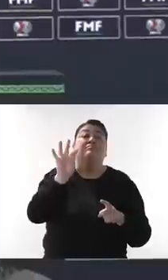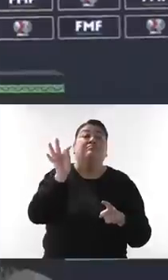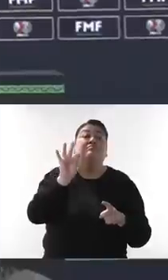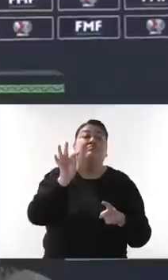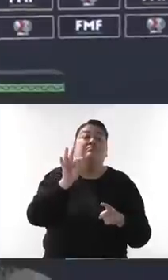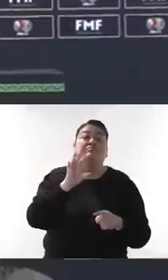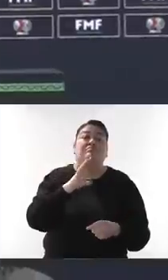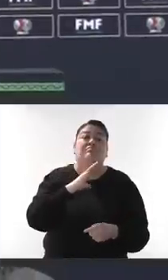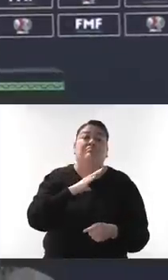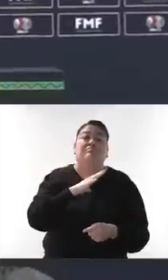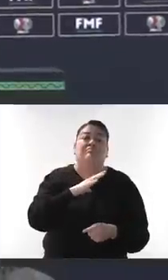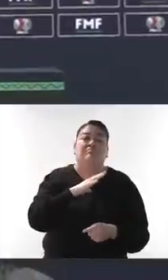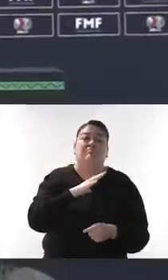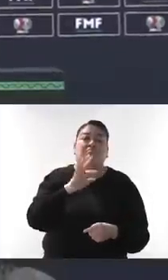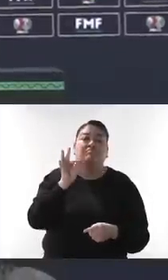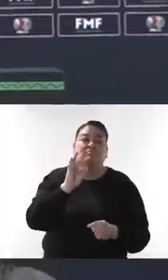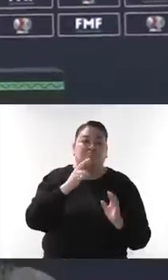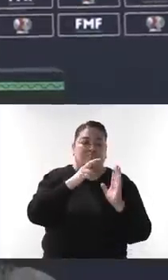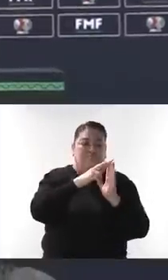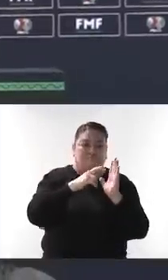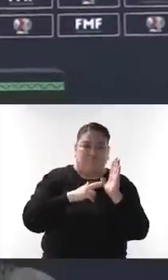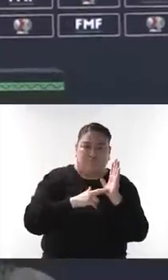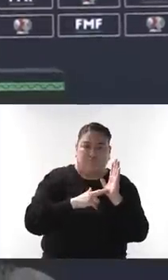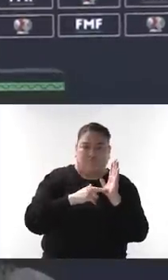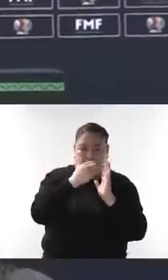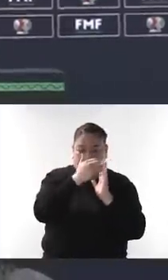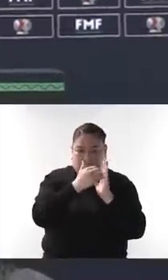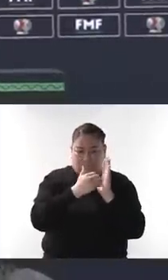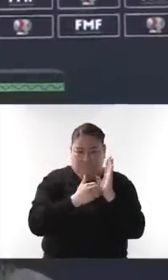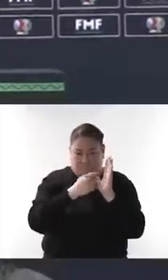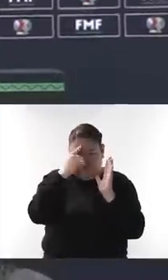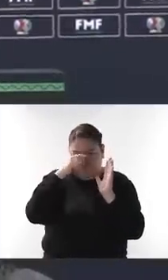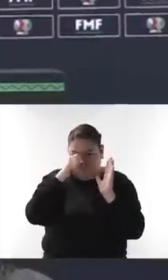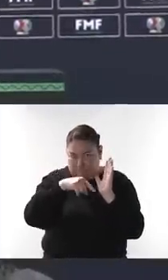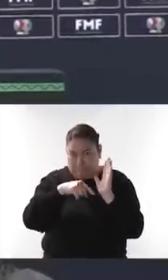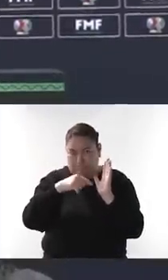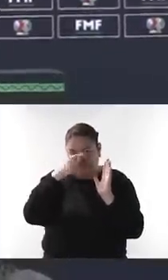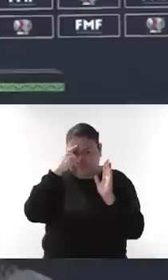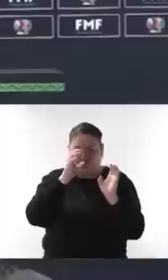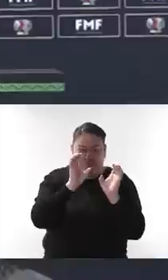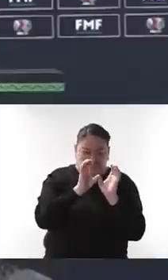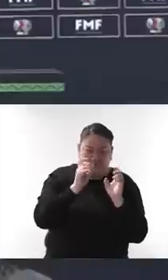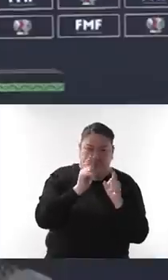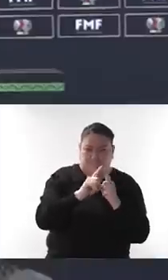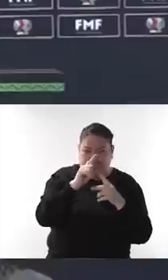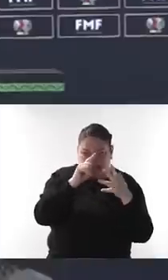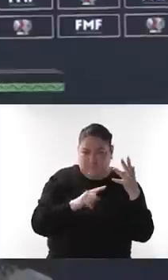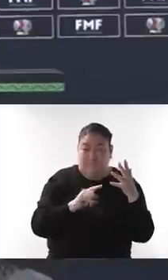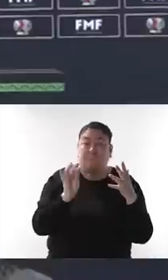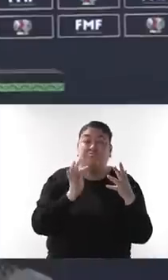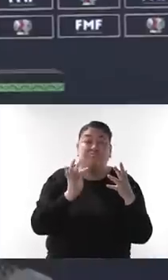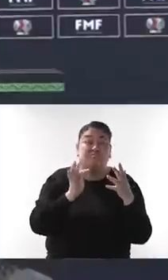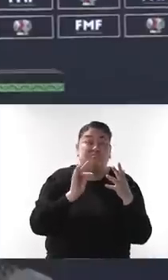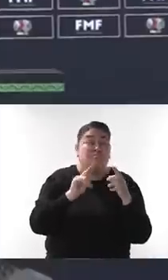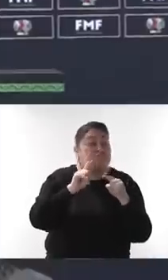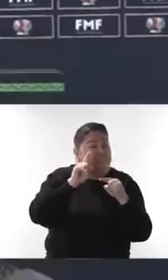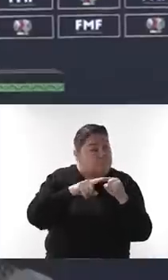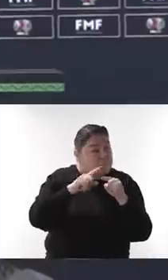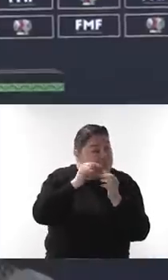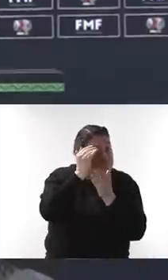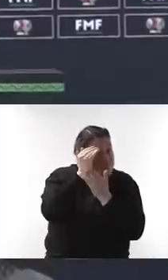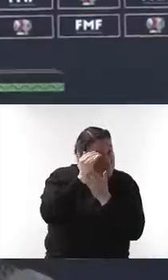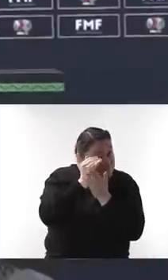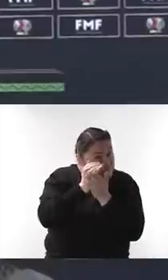que todas las reglas que se han puesto para el cuaderno de cargo, para la certificación, se puedan ablandar? No sé,